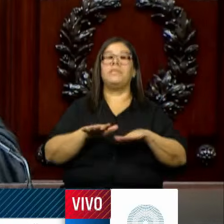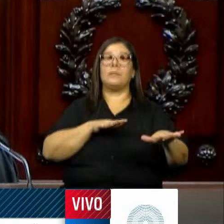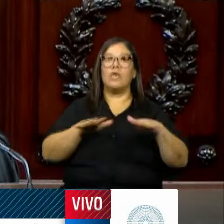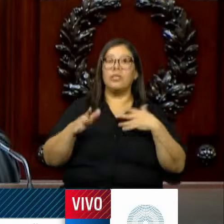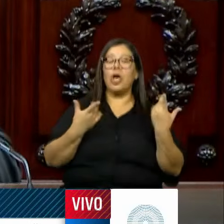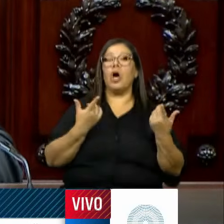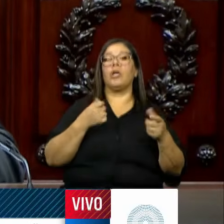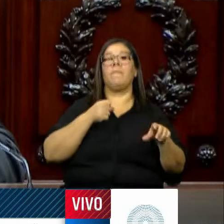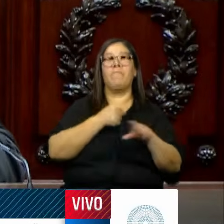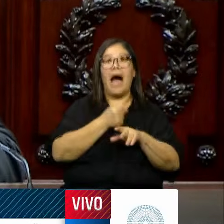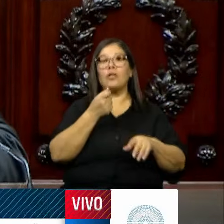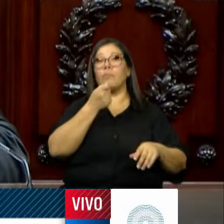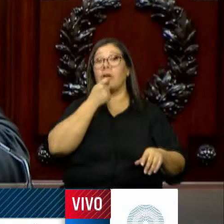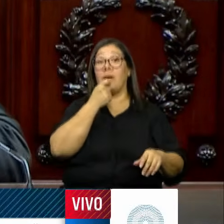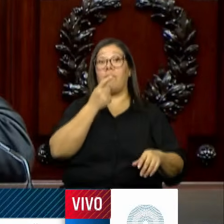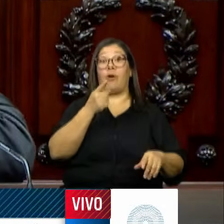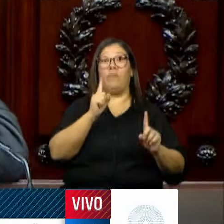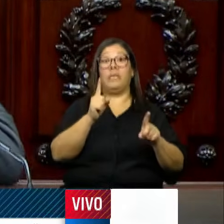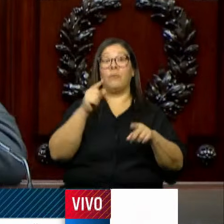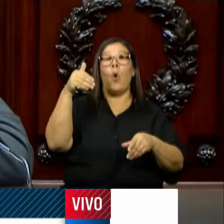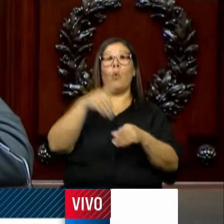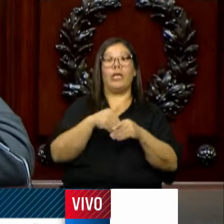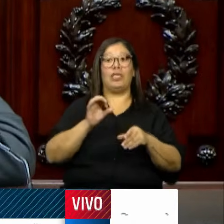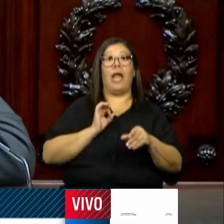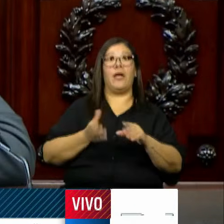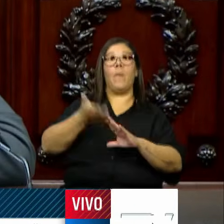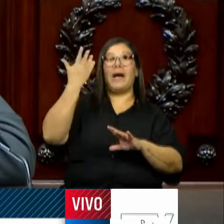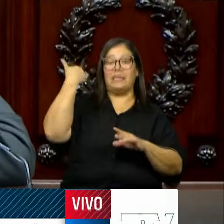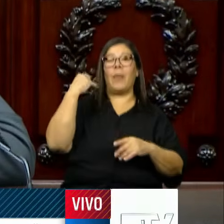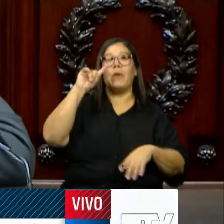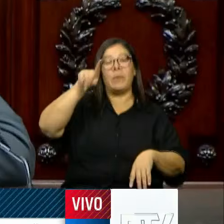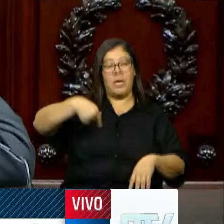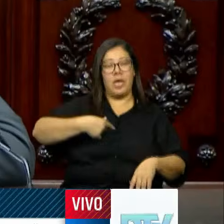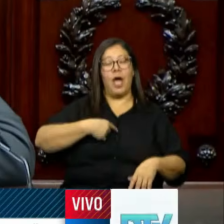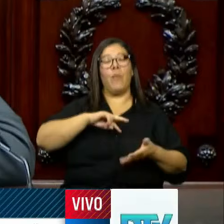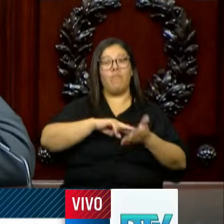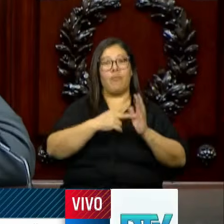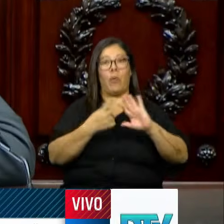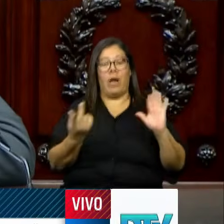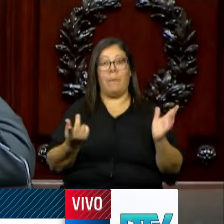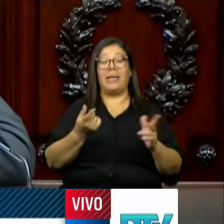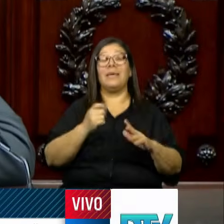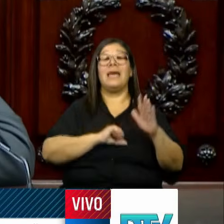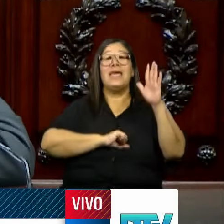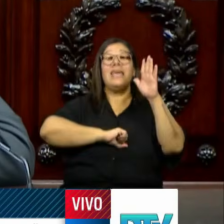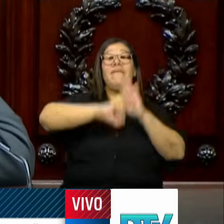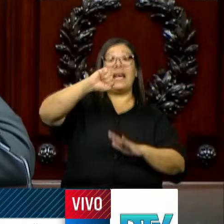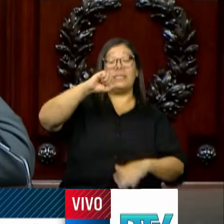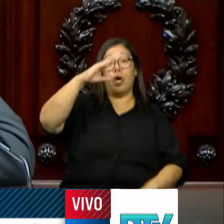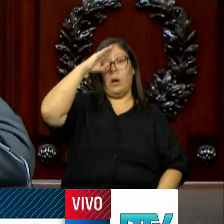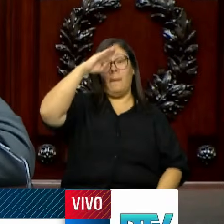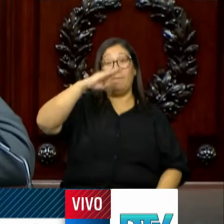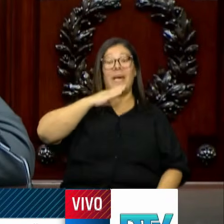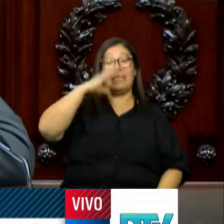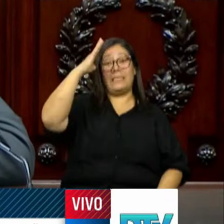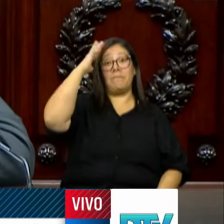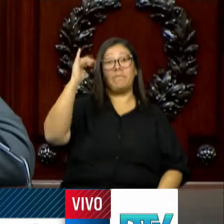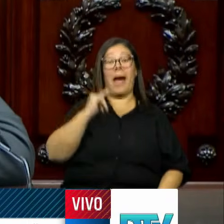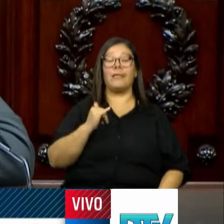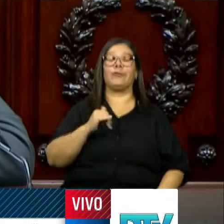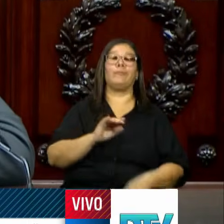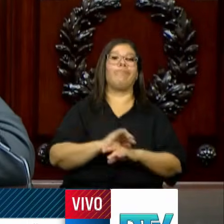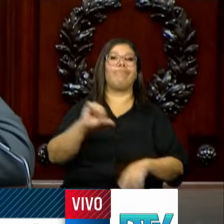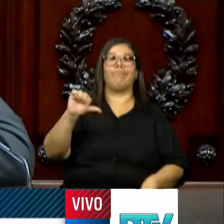año pasado en el marco de las elecciones haya sido inocuo. El último dato de inflación, el de marzo, fue malo, no